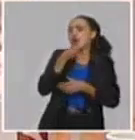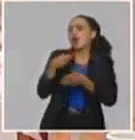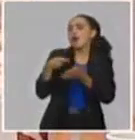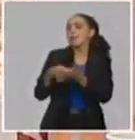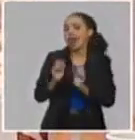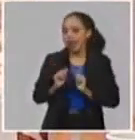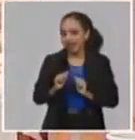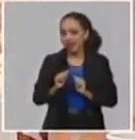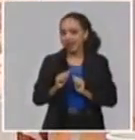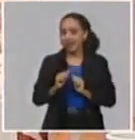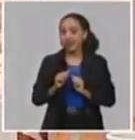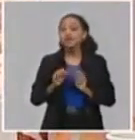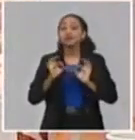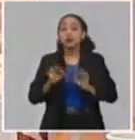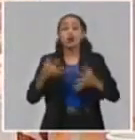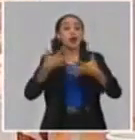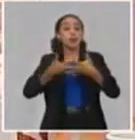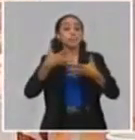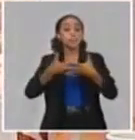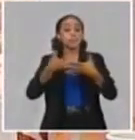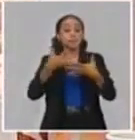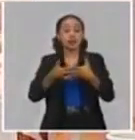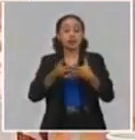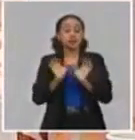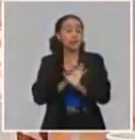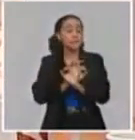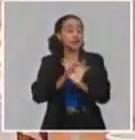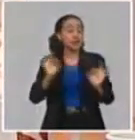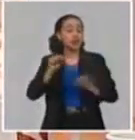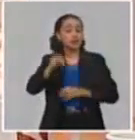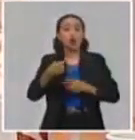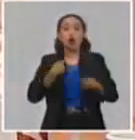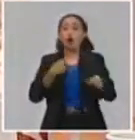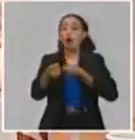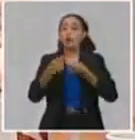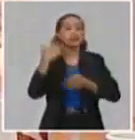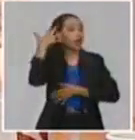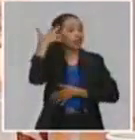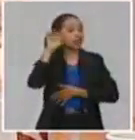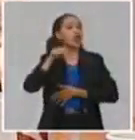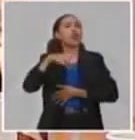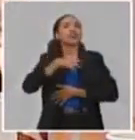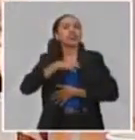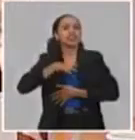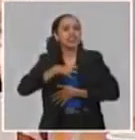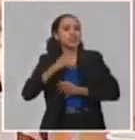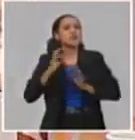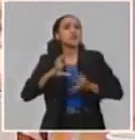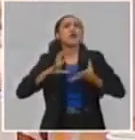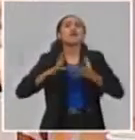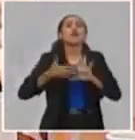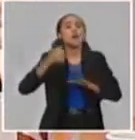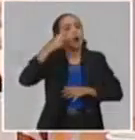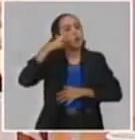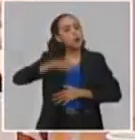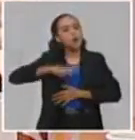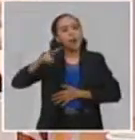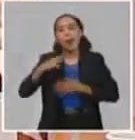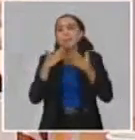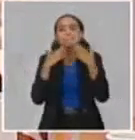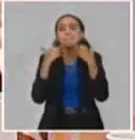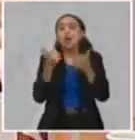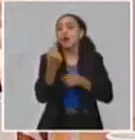bueno. Las empresas especializadas en comercio exterior tienen mecanismos para buscar los mejores